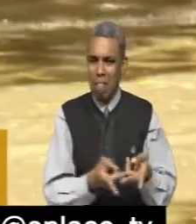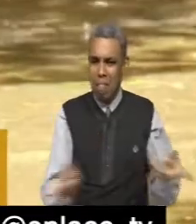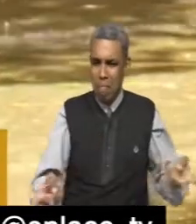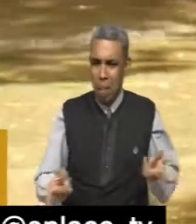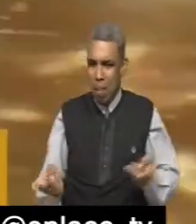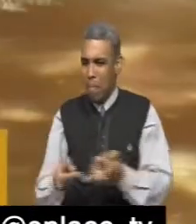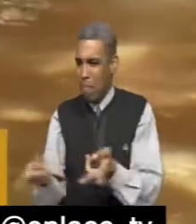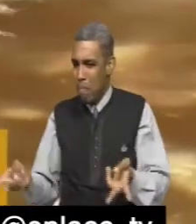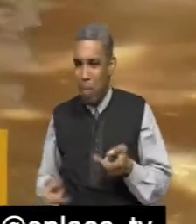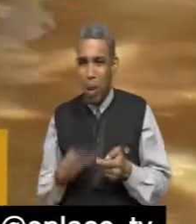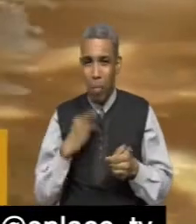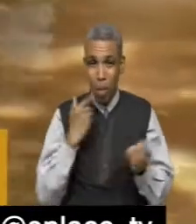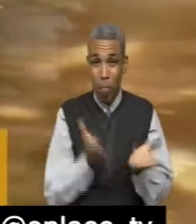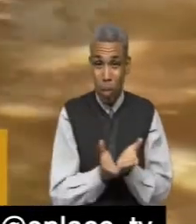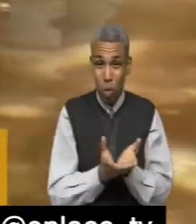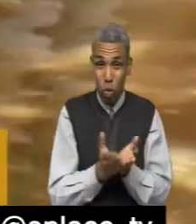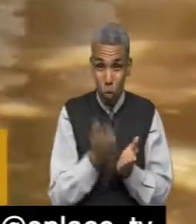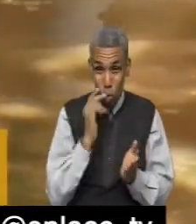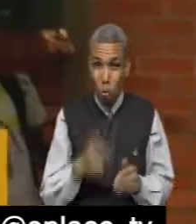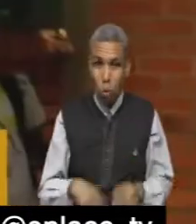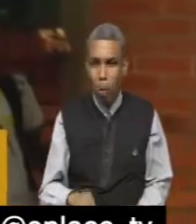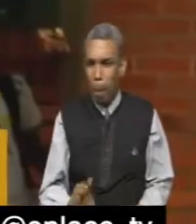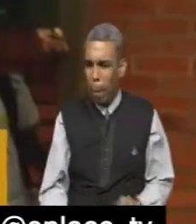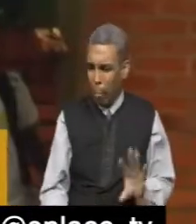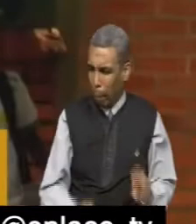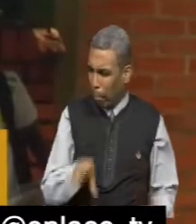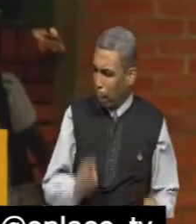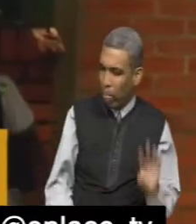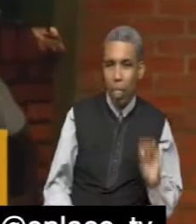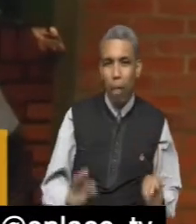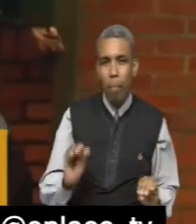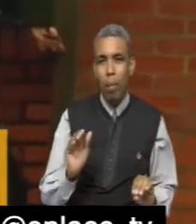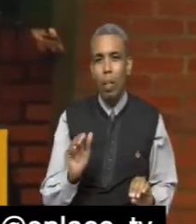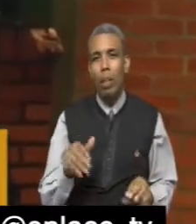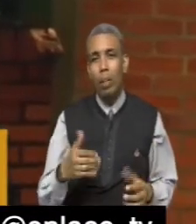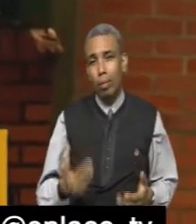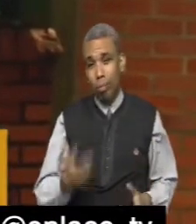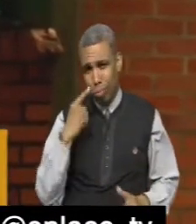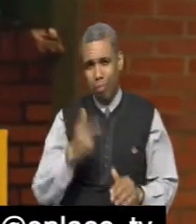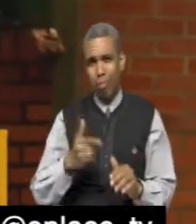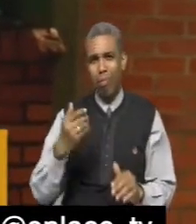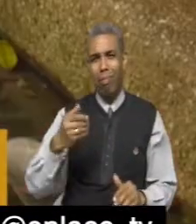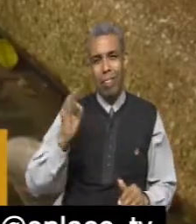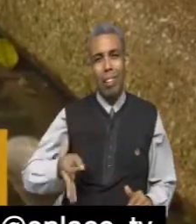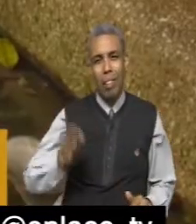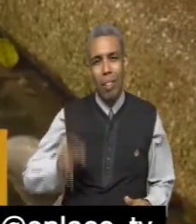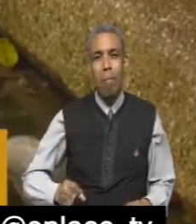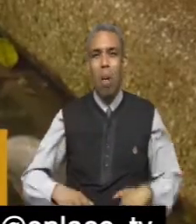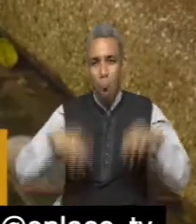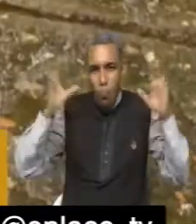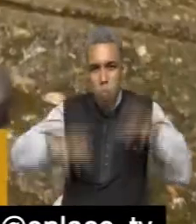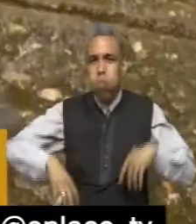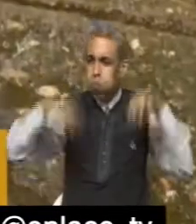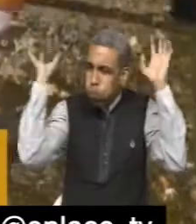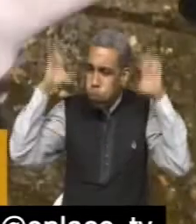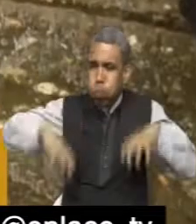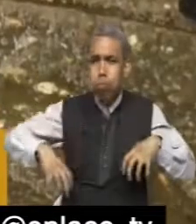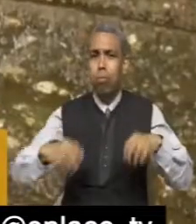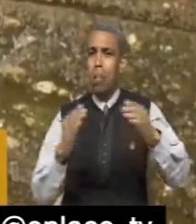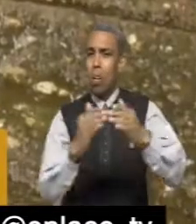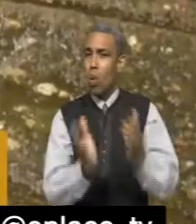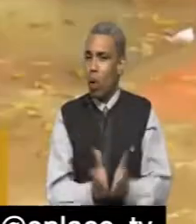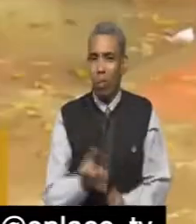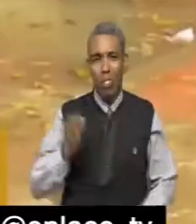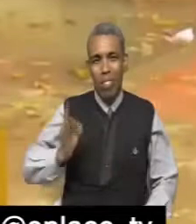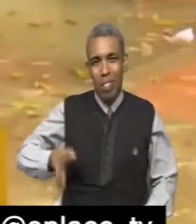las afectaciones para los menores que allí se educan. Cada que llueve, esas son las condiciones en que se presenta el colegio. Hasta la presente,